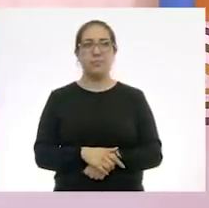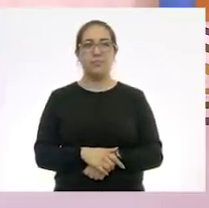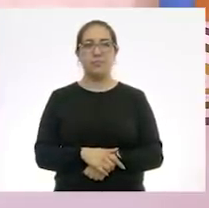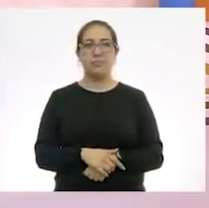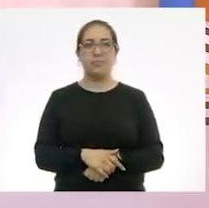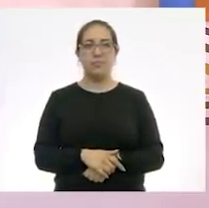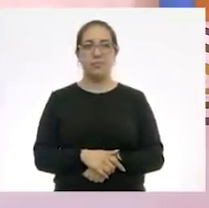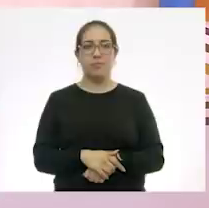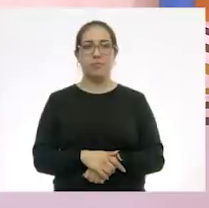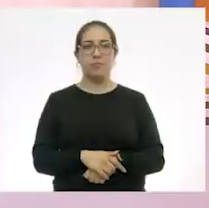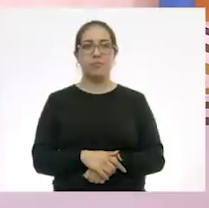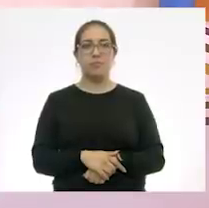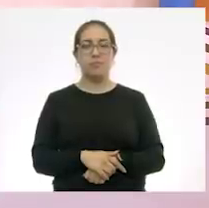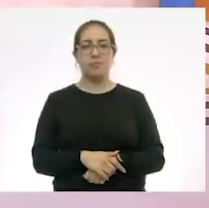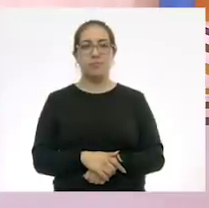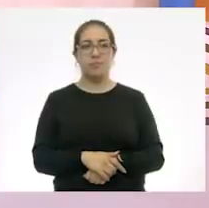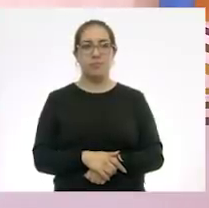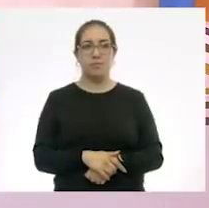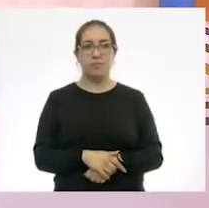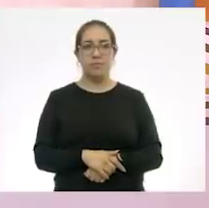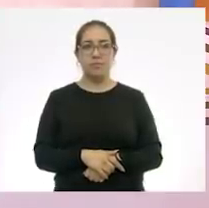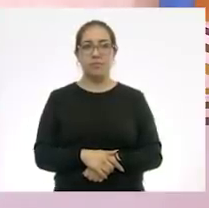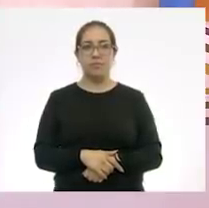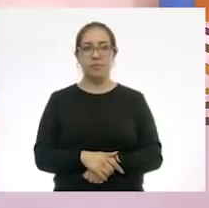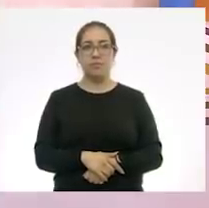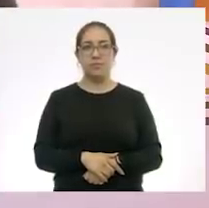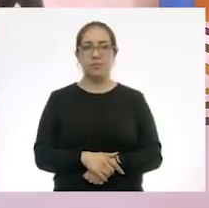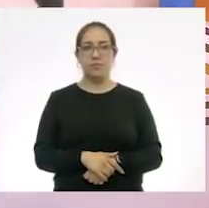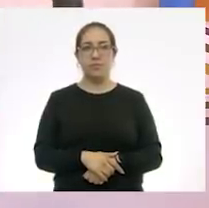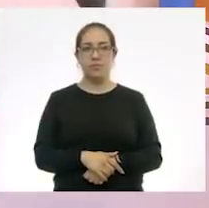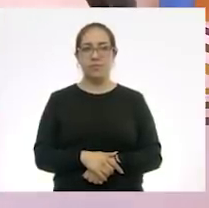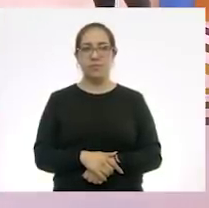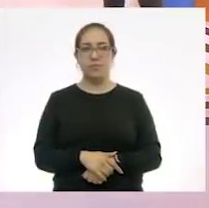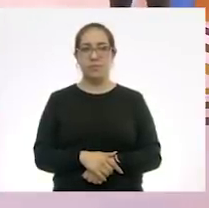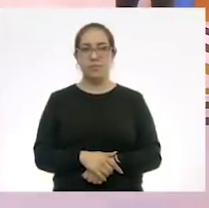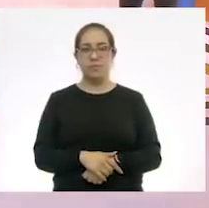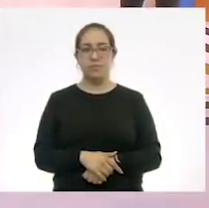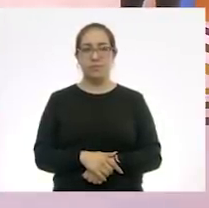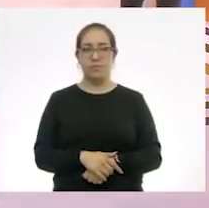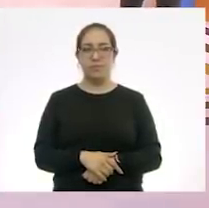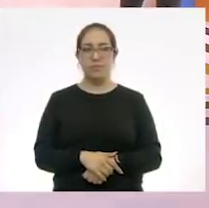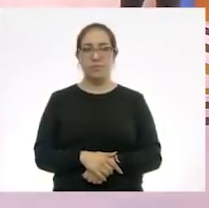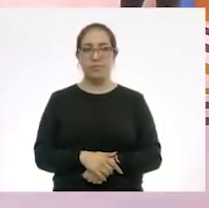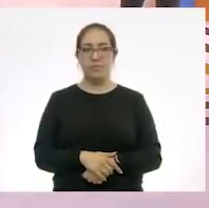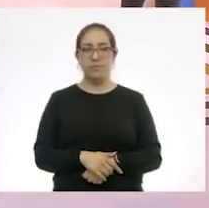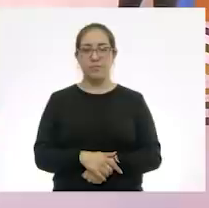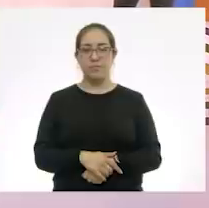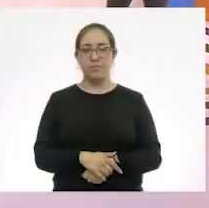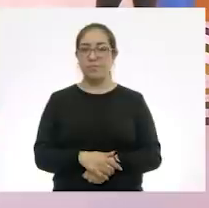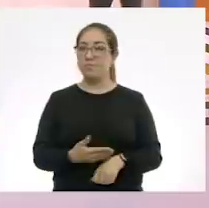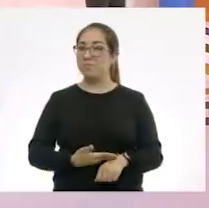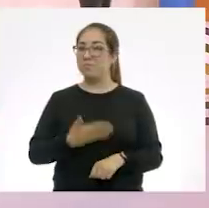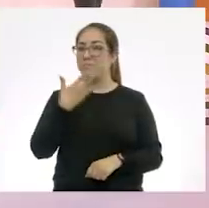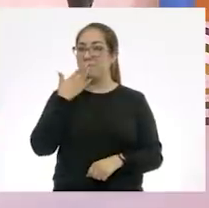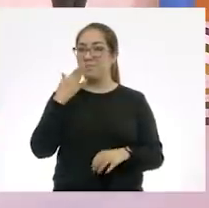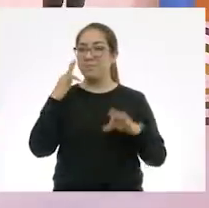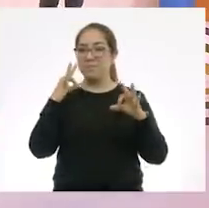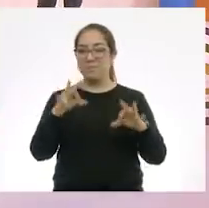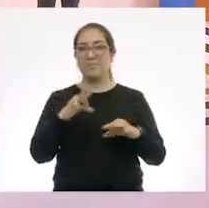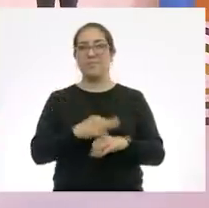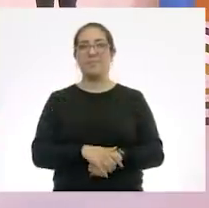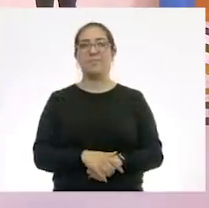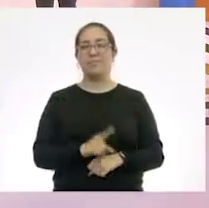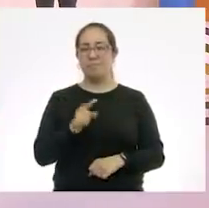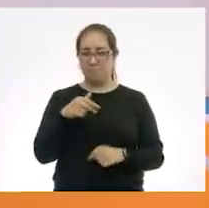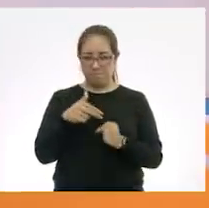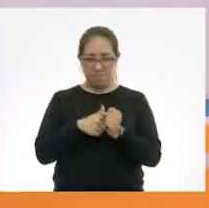Es más delgado, exacto, tienes razón. Acá no lo veo. ¡Ah, ya lo tiene! ¡Muy bien! Se